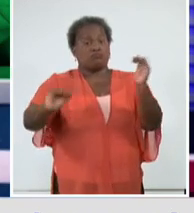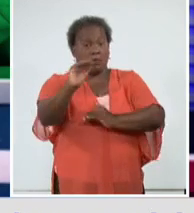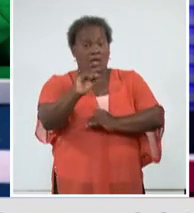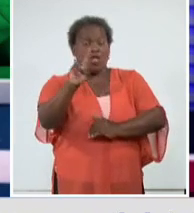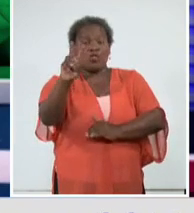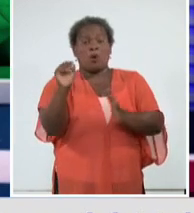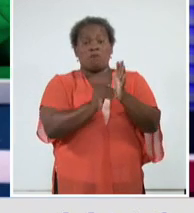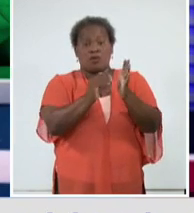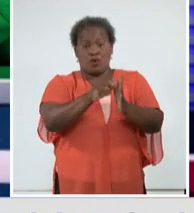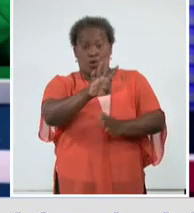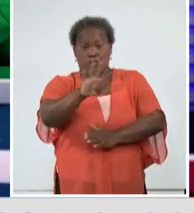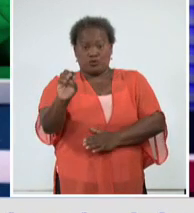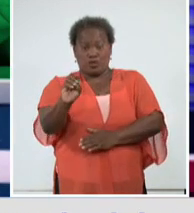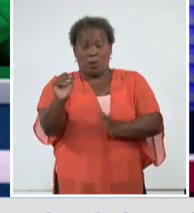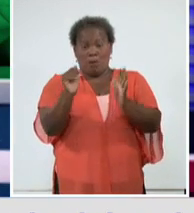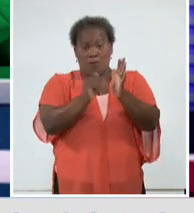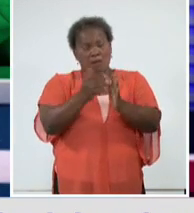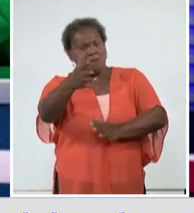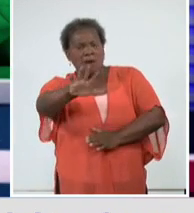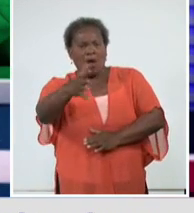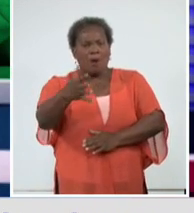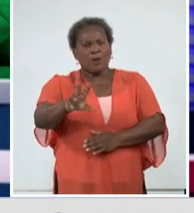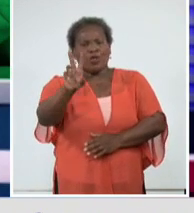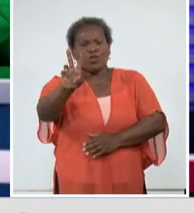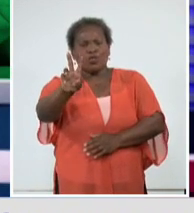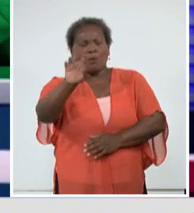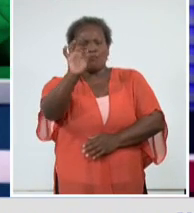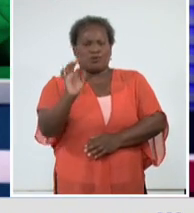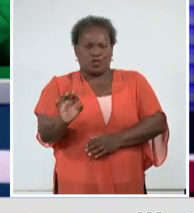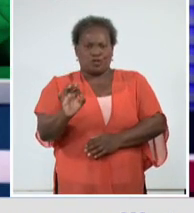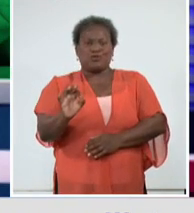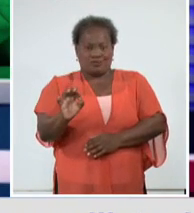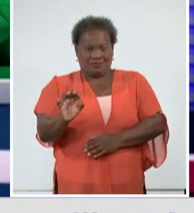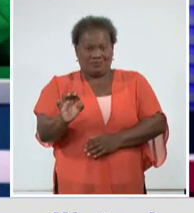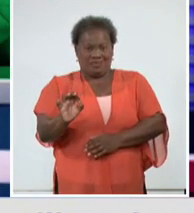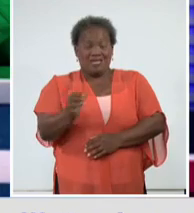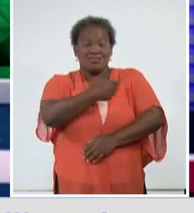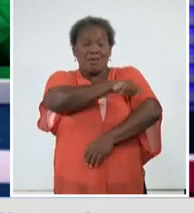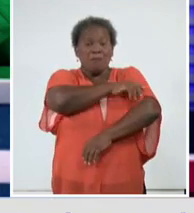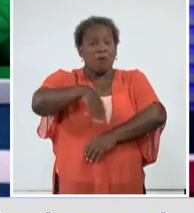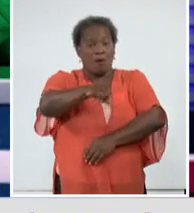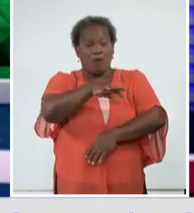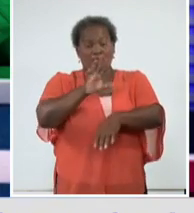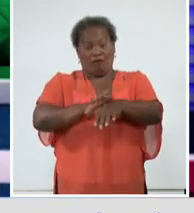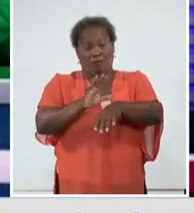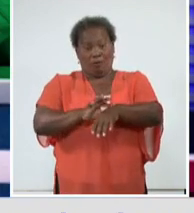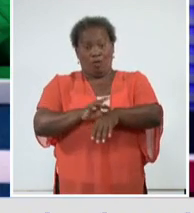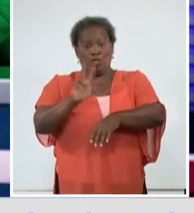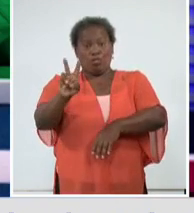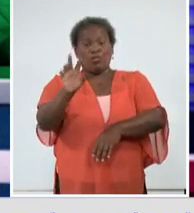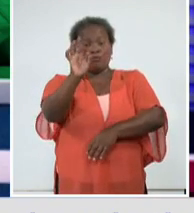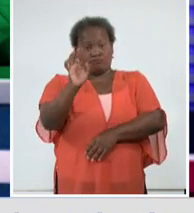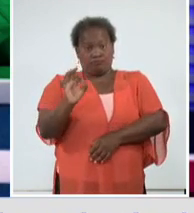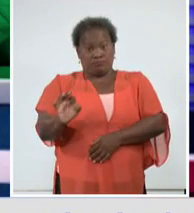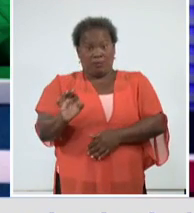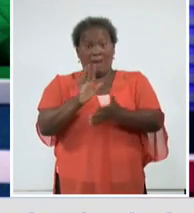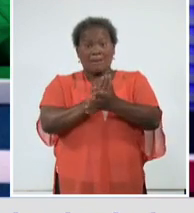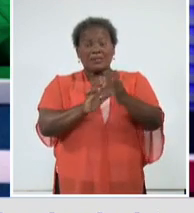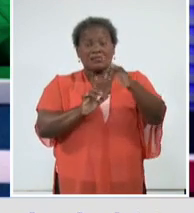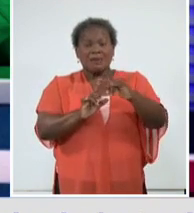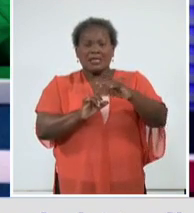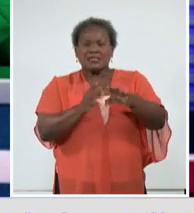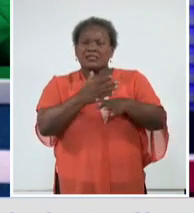2.400.000, más o menos representa alrededor del 2%. Y pudiéramos decir, bueno, el 2% matemáticamente de algo puede